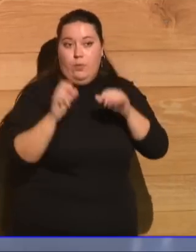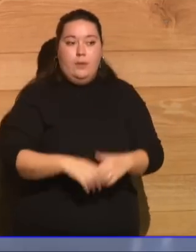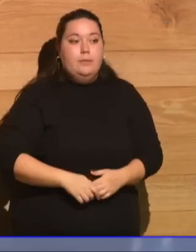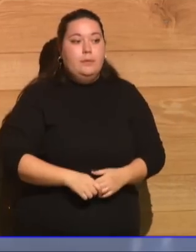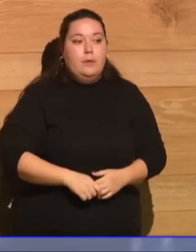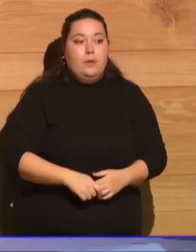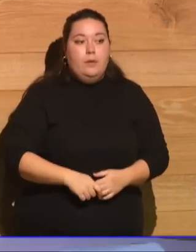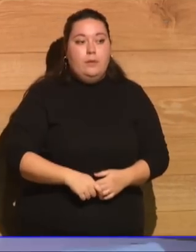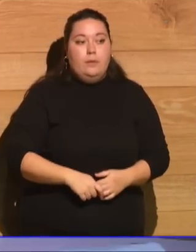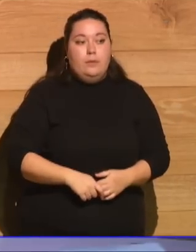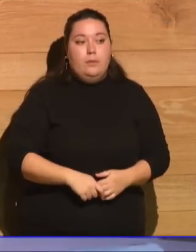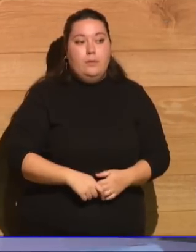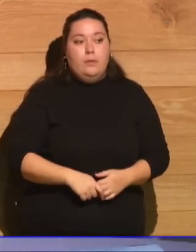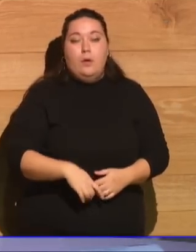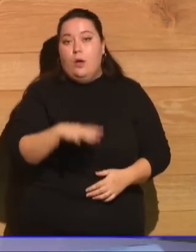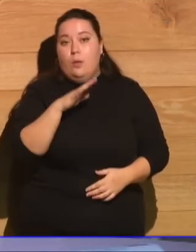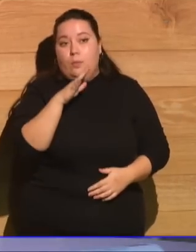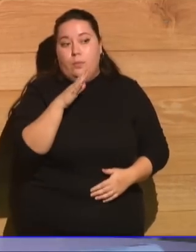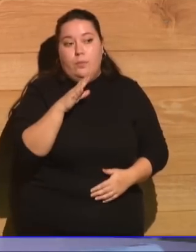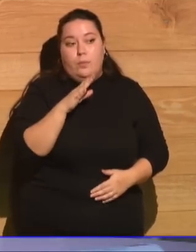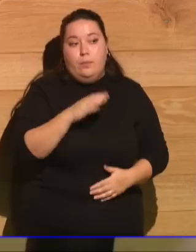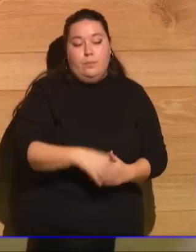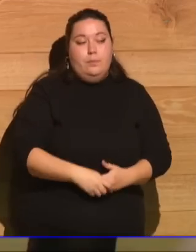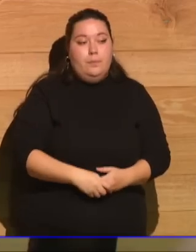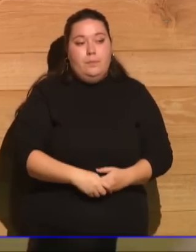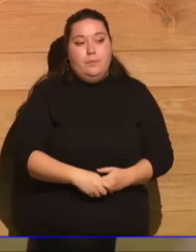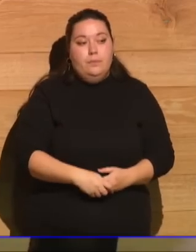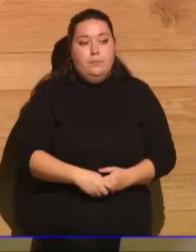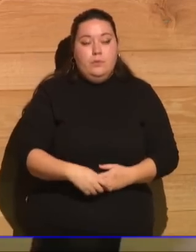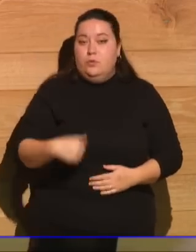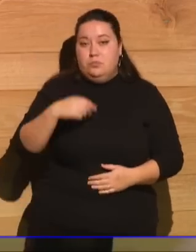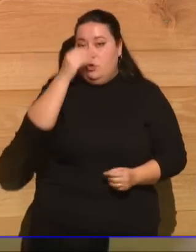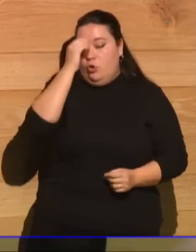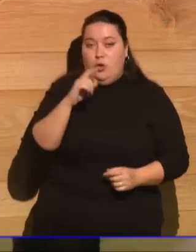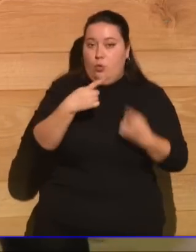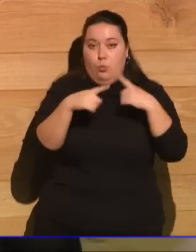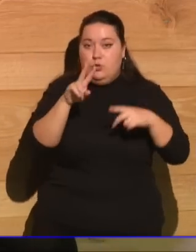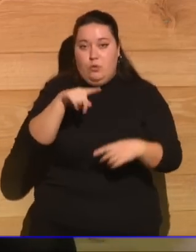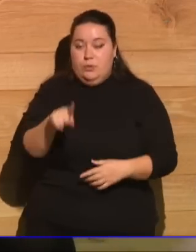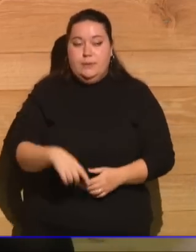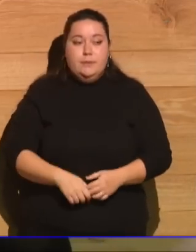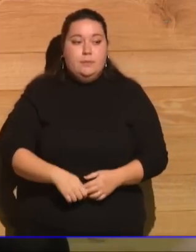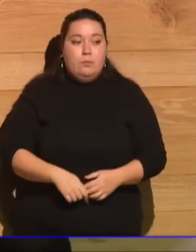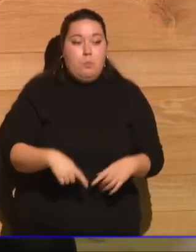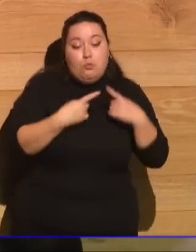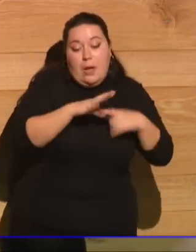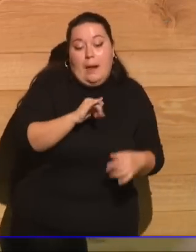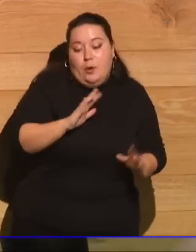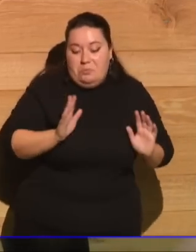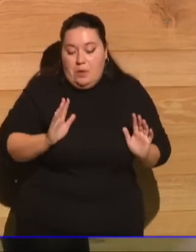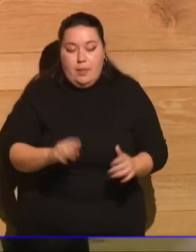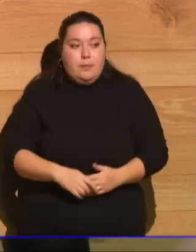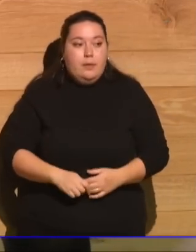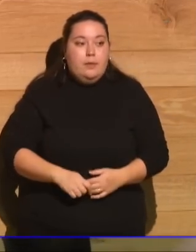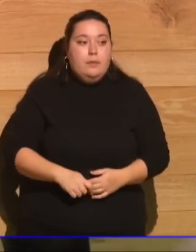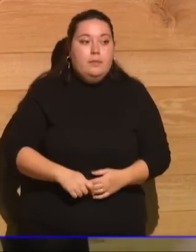no porque lo consideréis musical. Yo sí, yo lo considero musical. No, yo creo que no. No es un musical. Bueno, pues ya está. Tiene música, pero. Por ejemplo, Pennies from